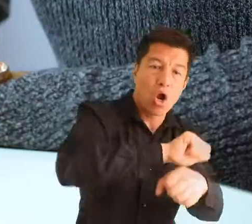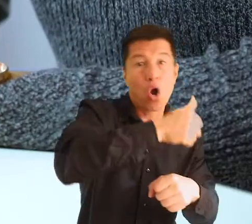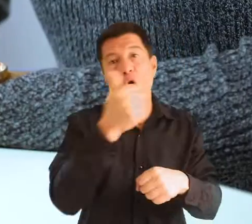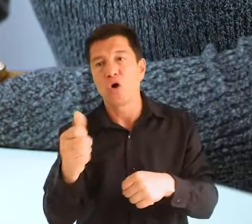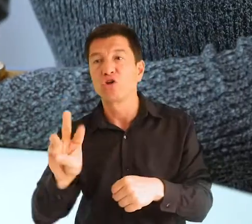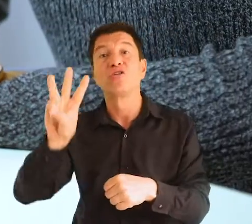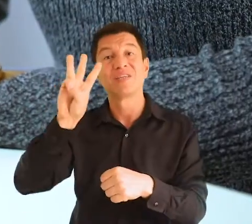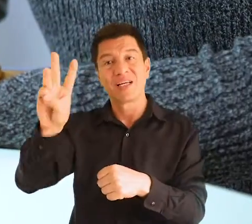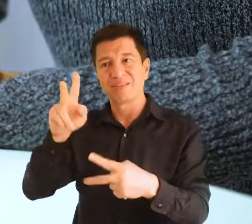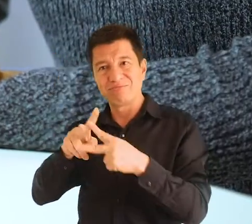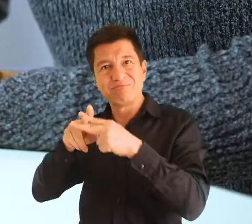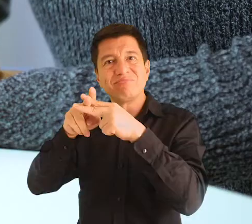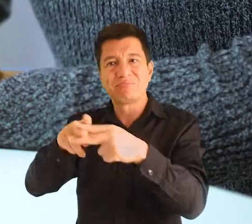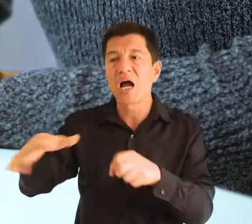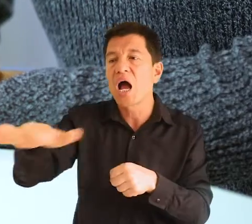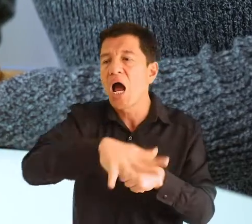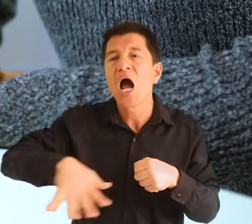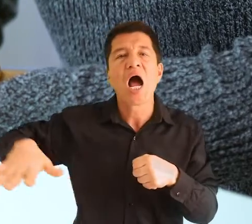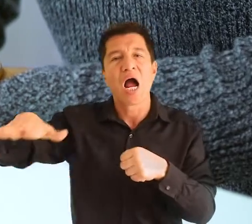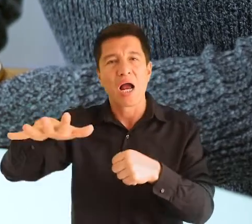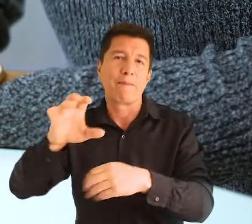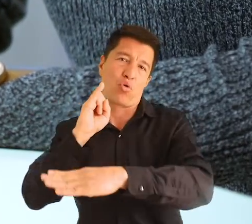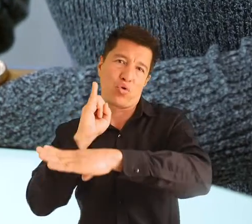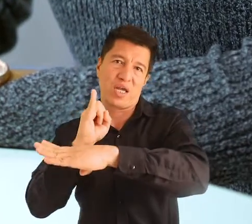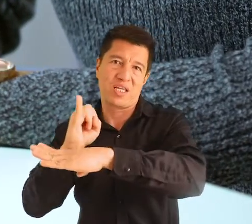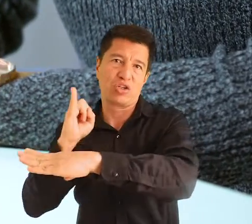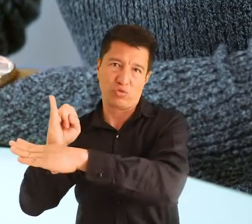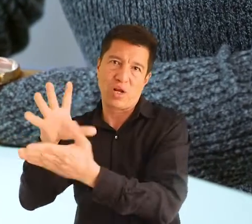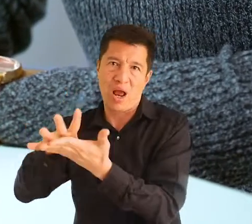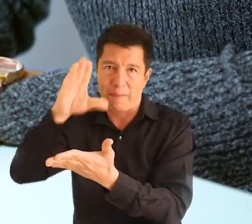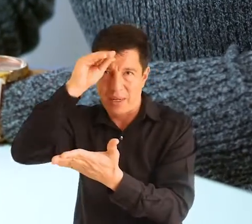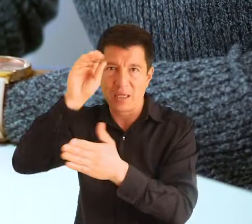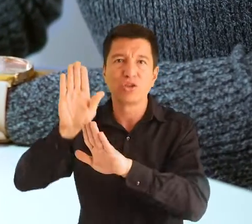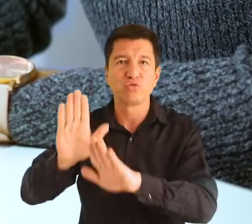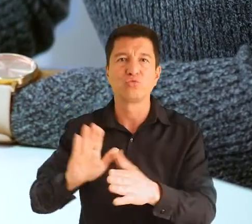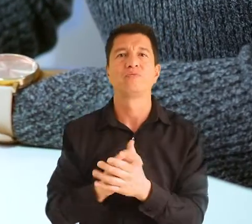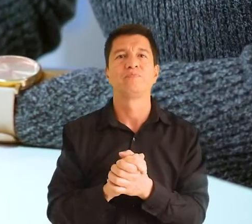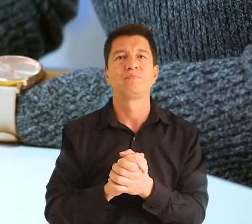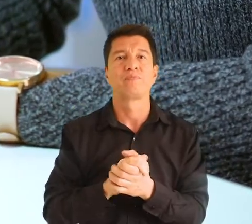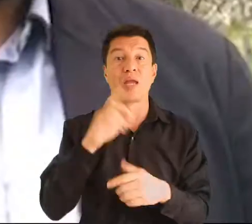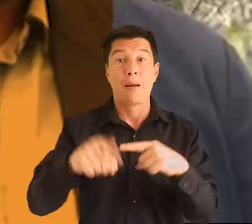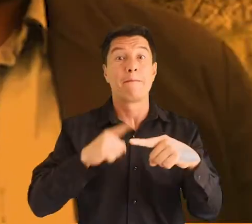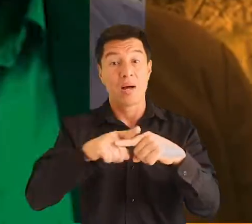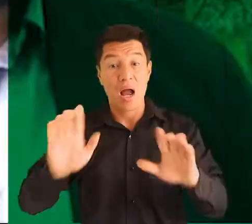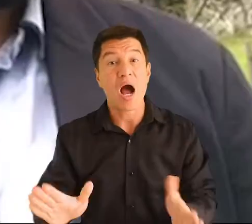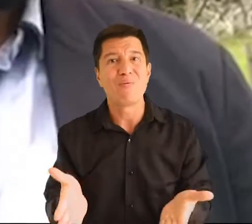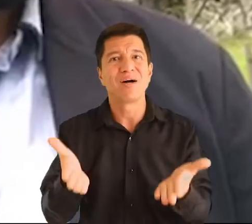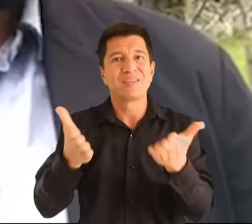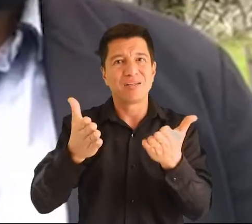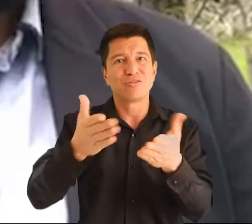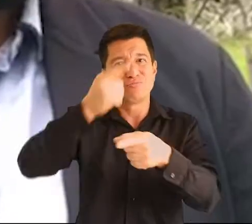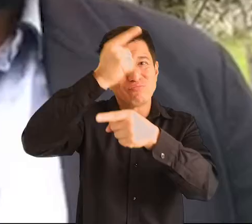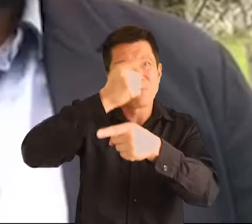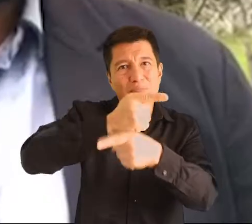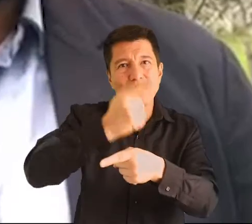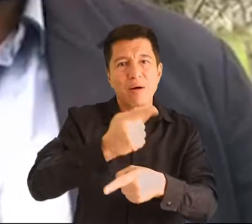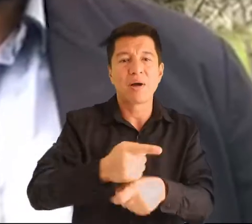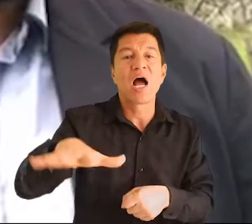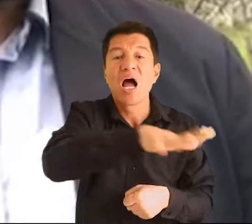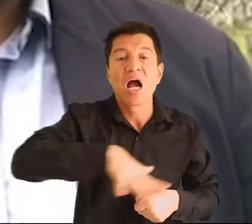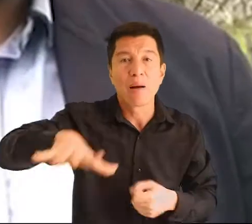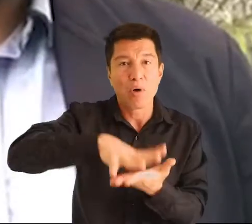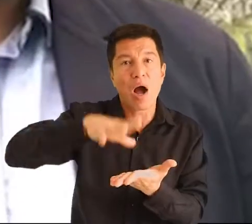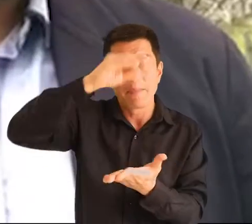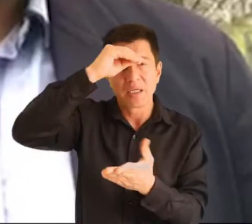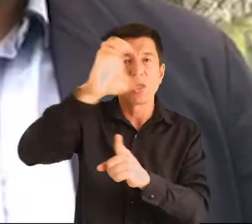disciplinar y 3 créditos académicos de los campos de aprendizaje institucionales. Hemos venido avanzando también en la formulación y ejecución